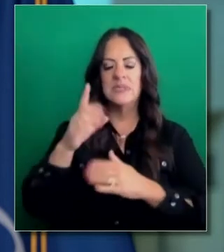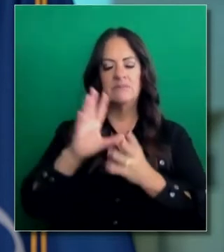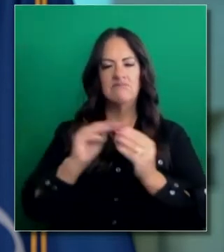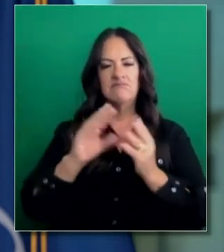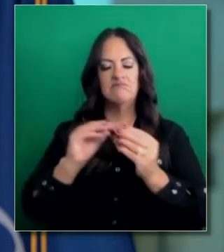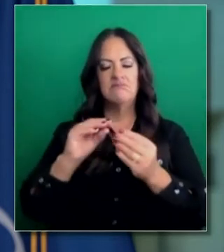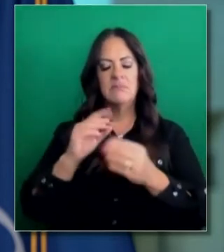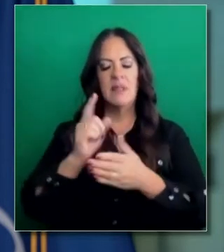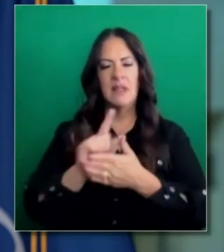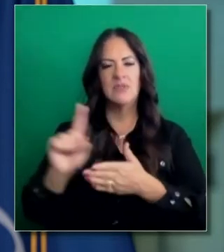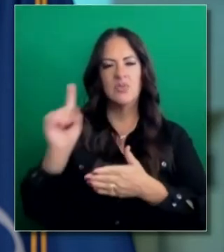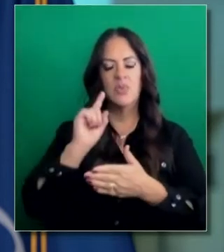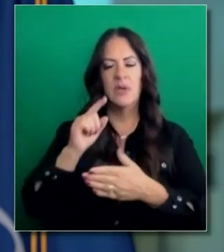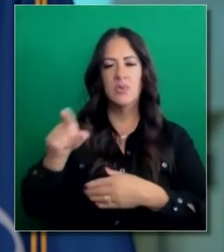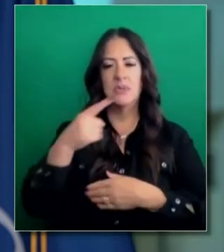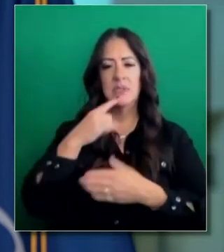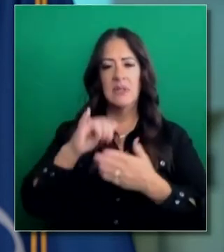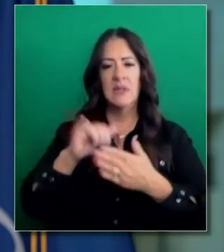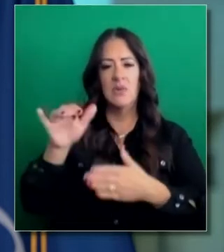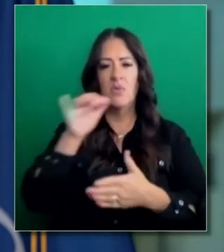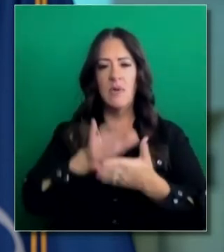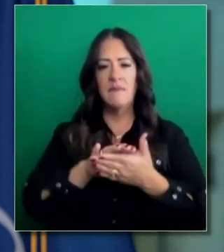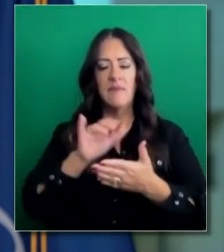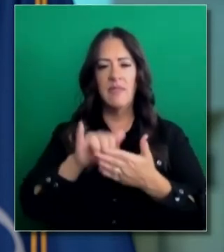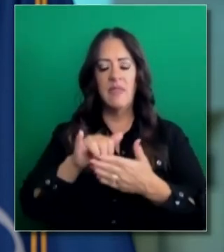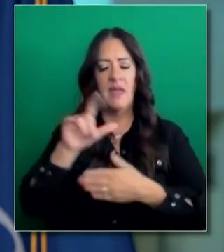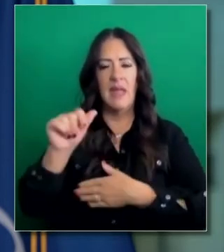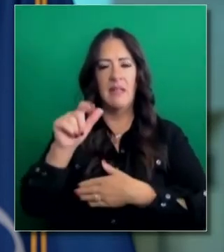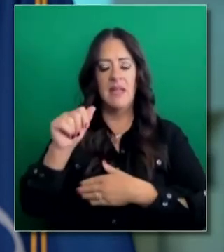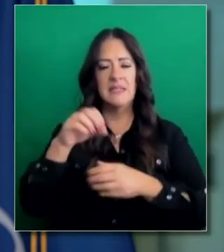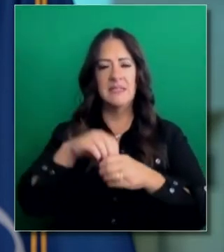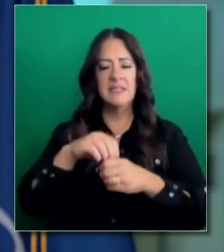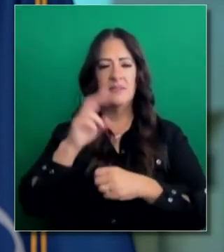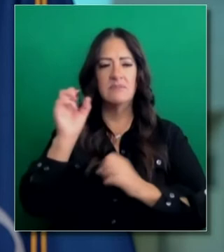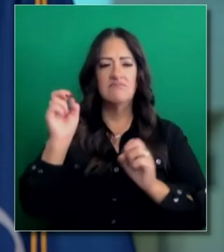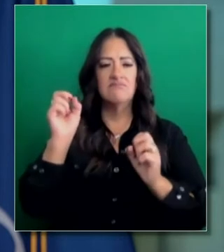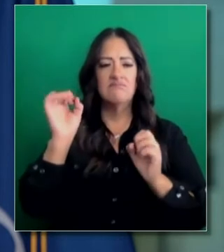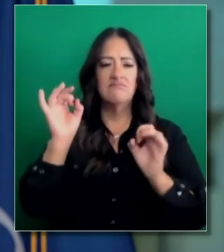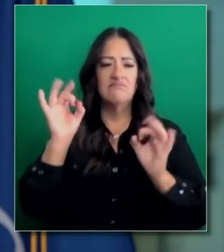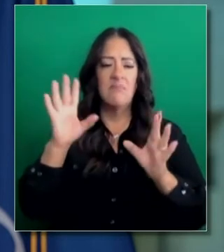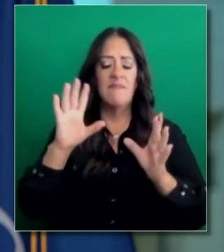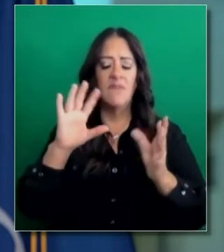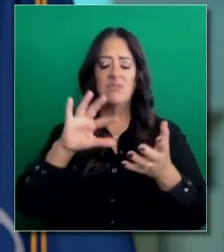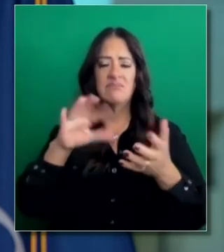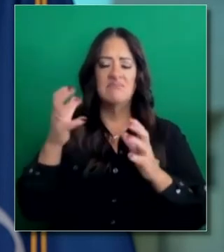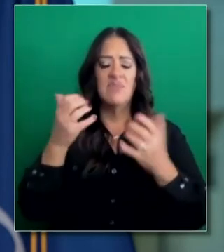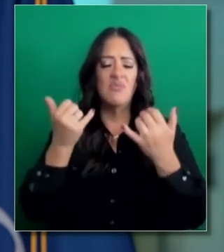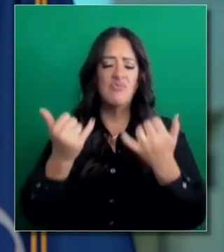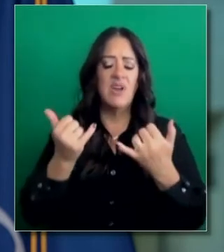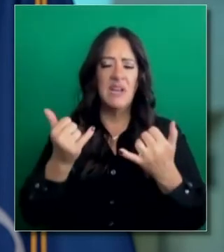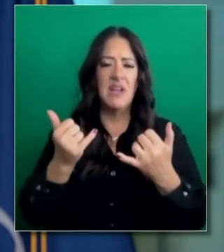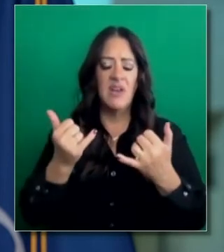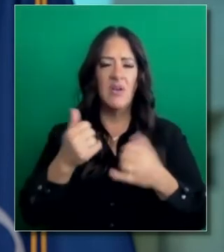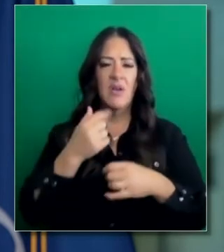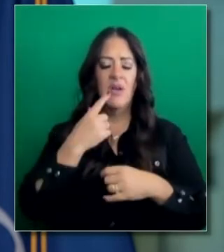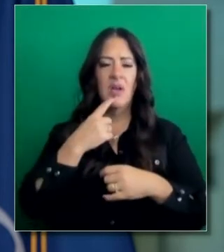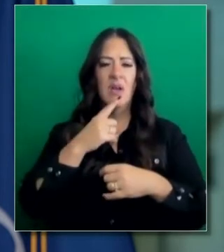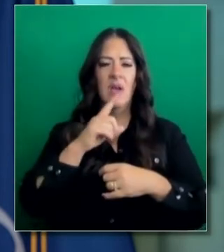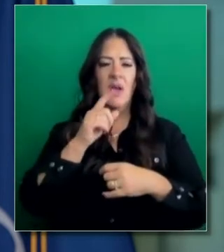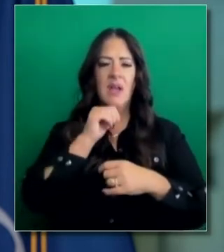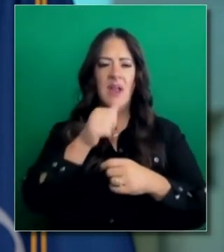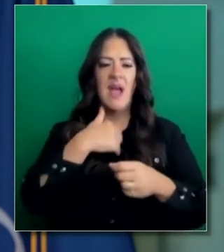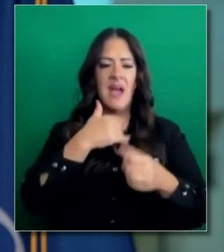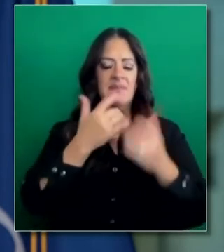usted indicaba la semana pasada que los ángeles básicamente está en estos momentos